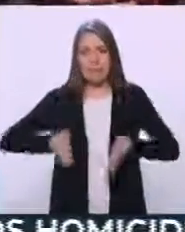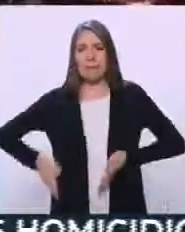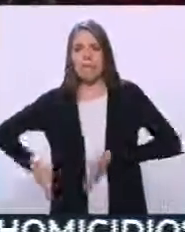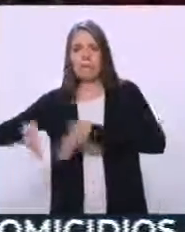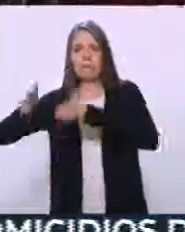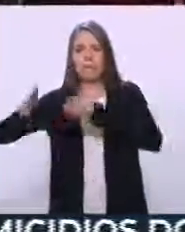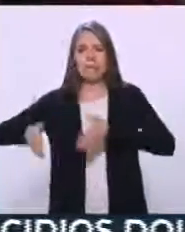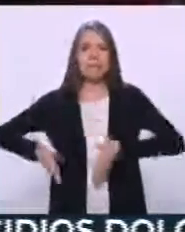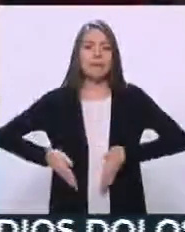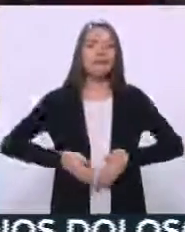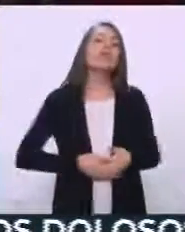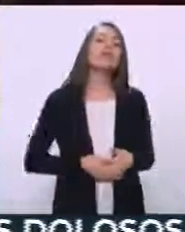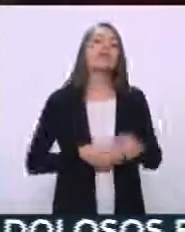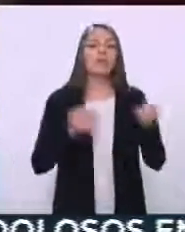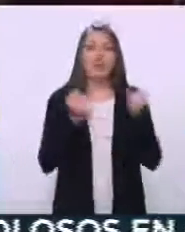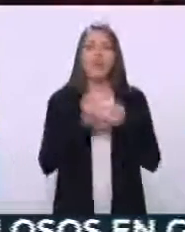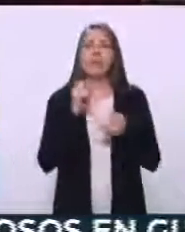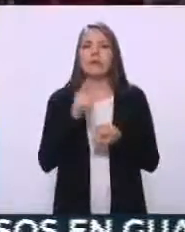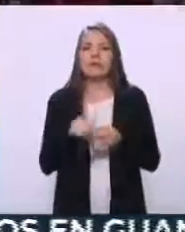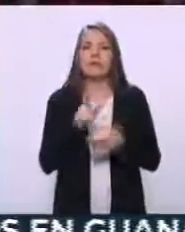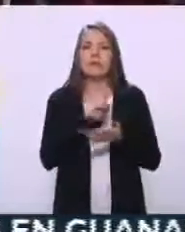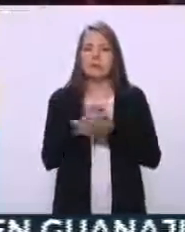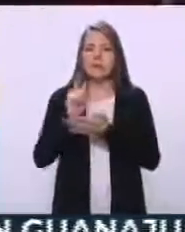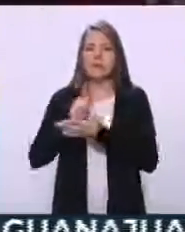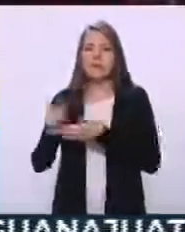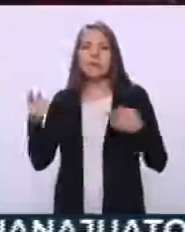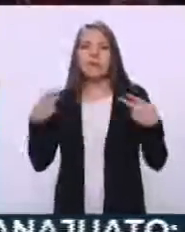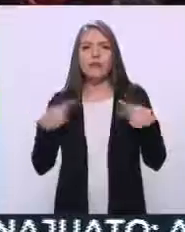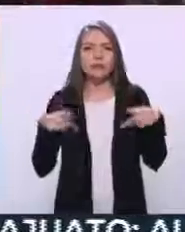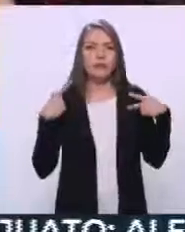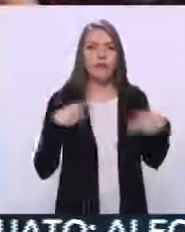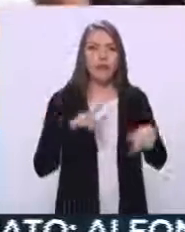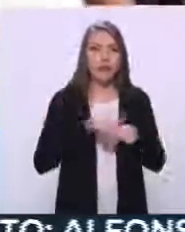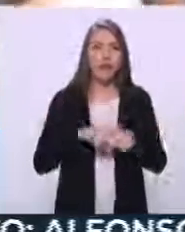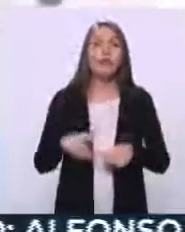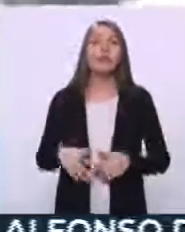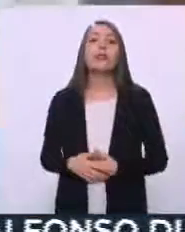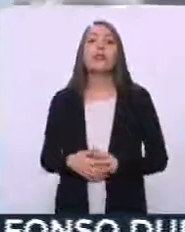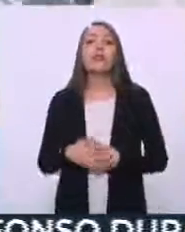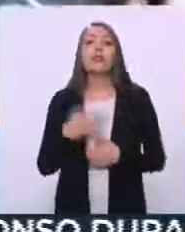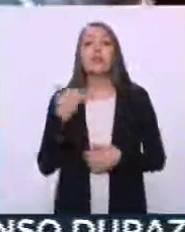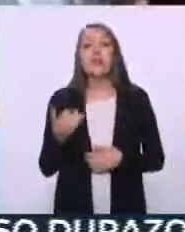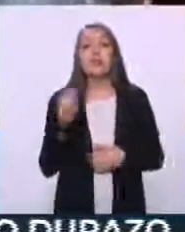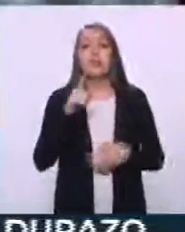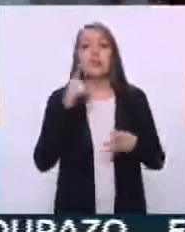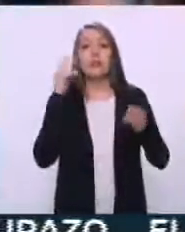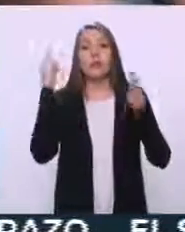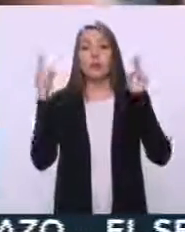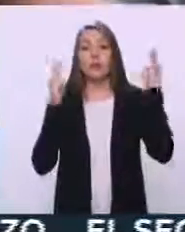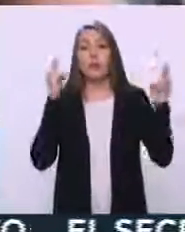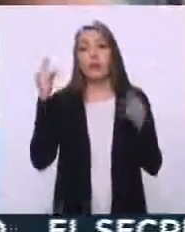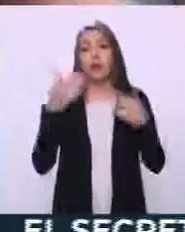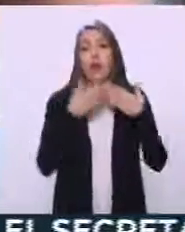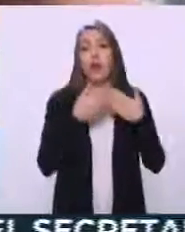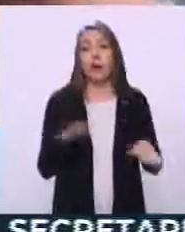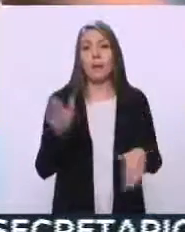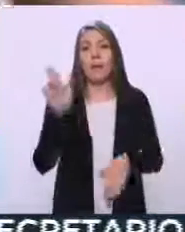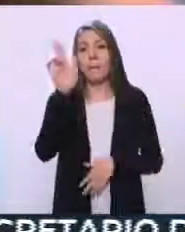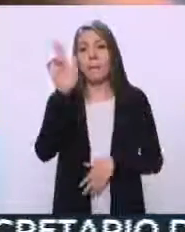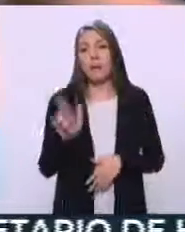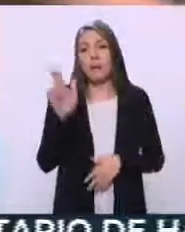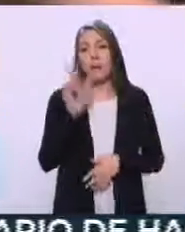higiene personal, y el martes que se abren museos, para las personas usuarias,